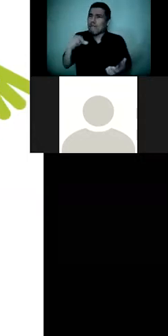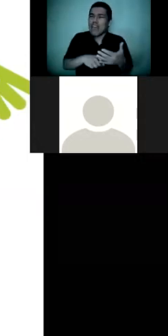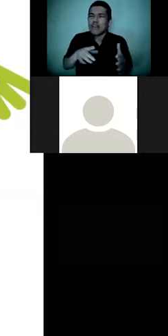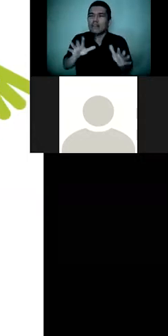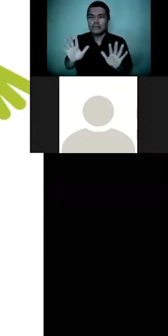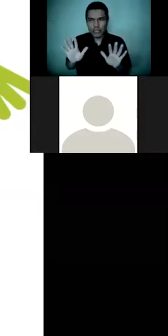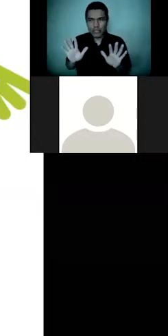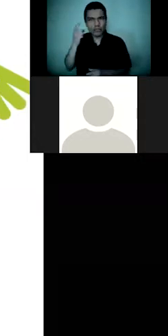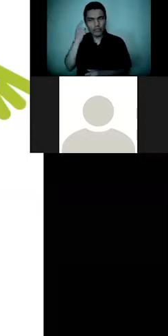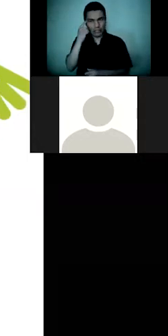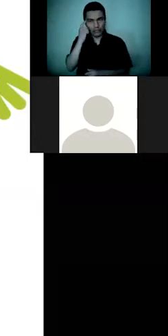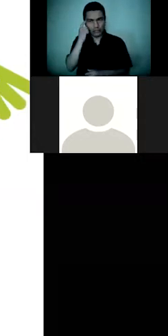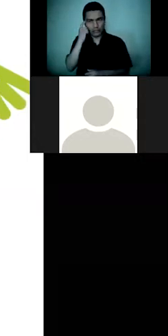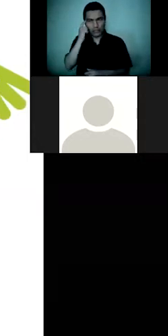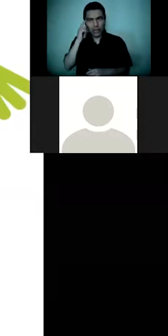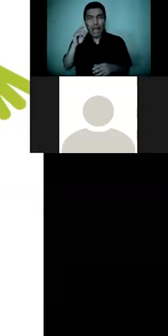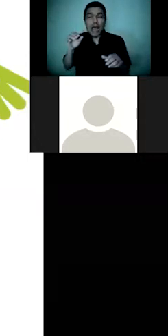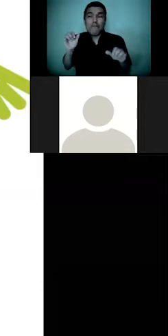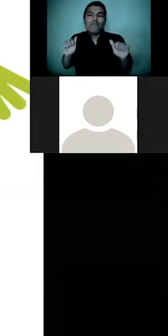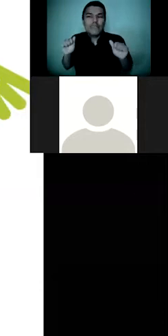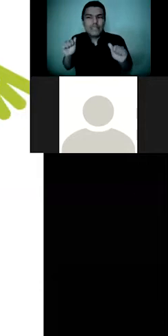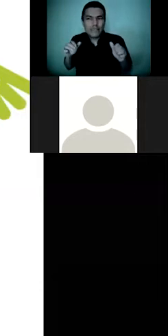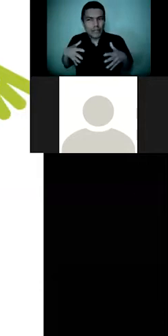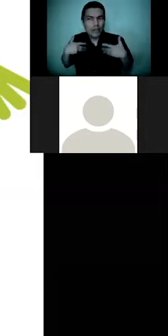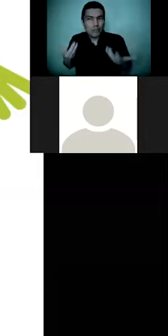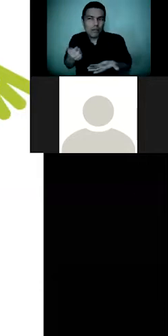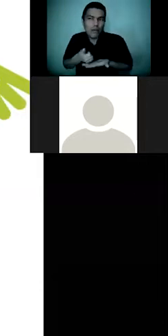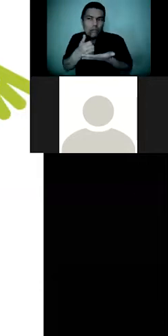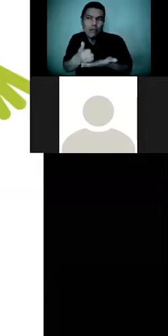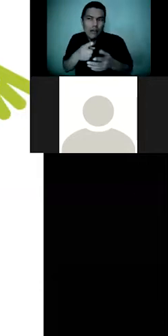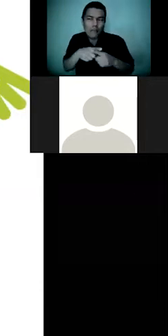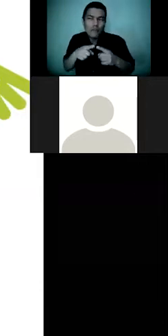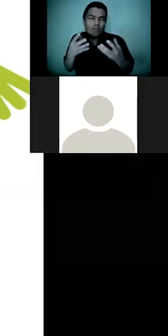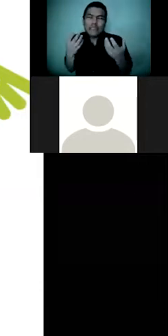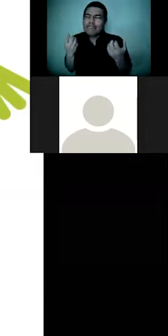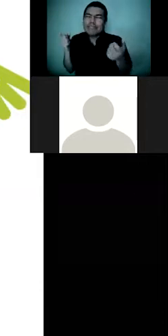completamente. Porque los padres están asustados, ¿no? Entonces,